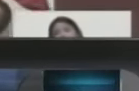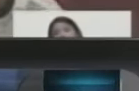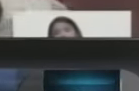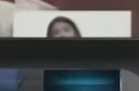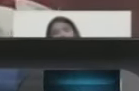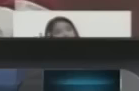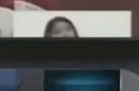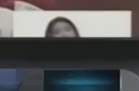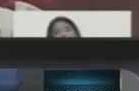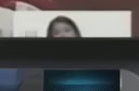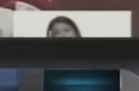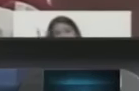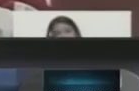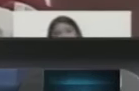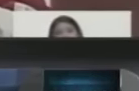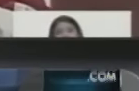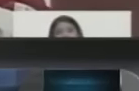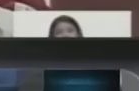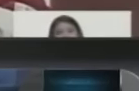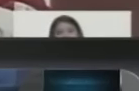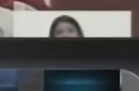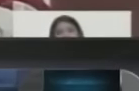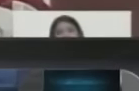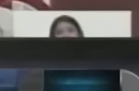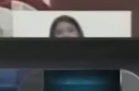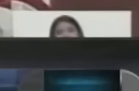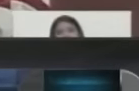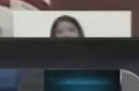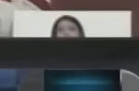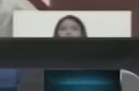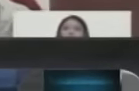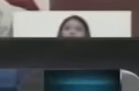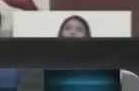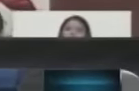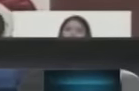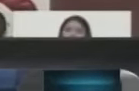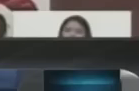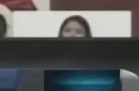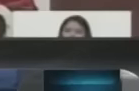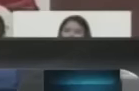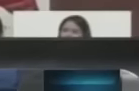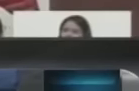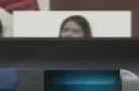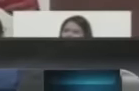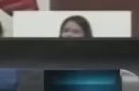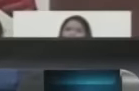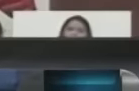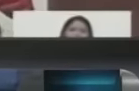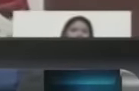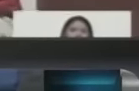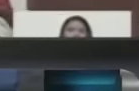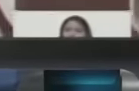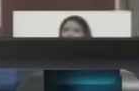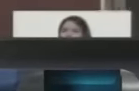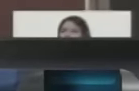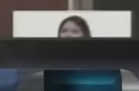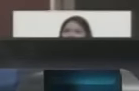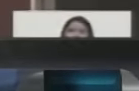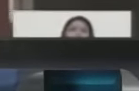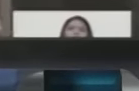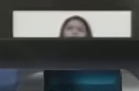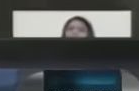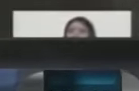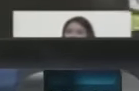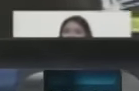en todo el país. Esta acción forma parte de la misma operación a gran nivel que se